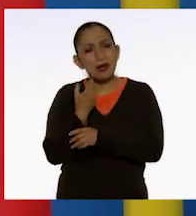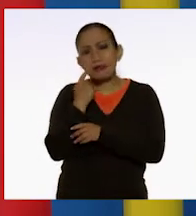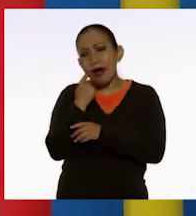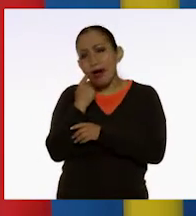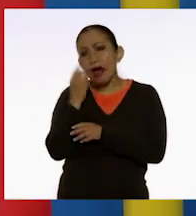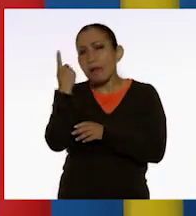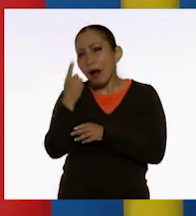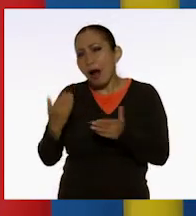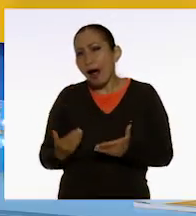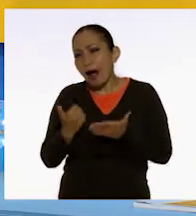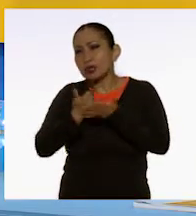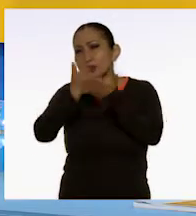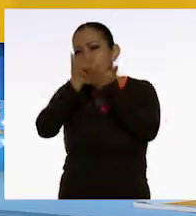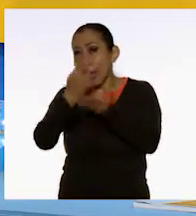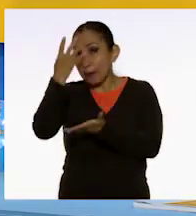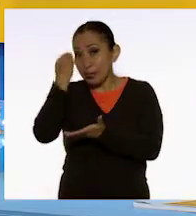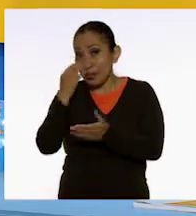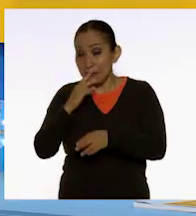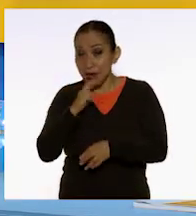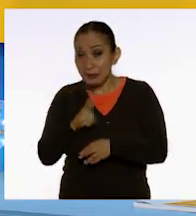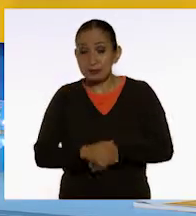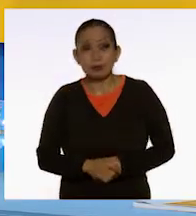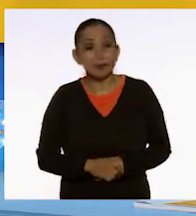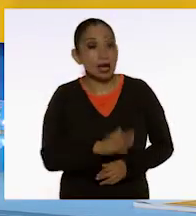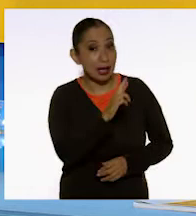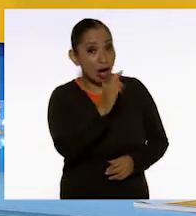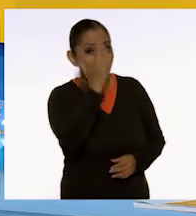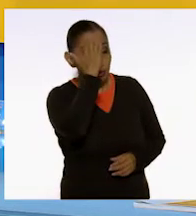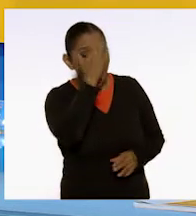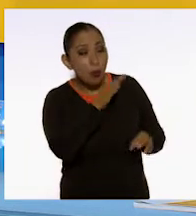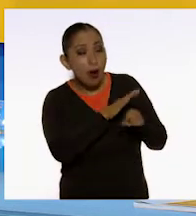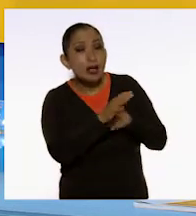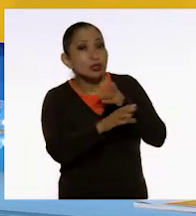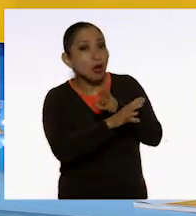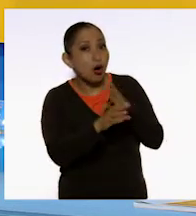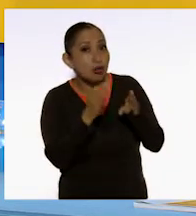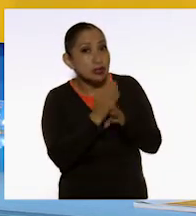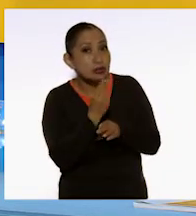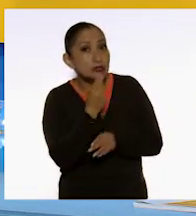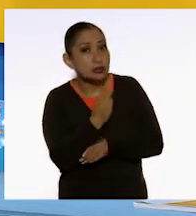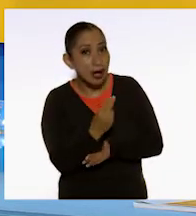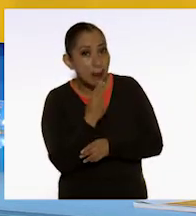su aprendizaje. Reconocer los recursos que se aprovechan